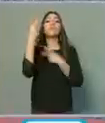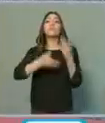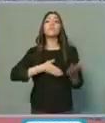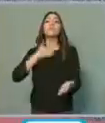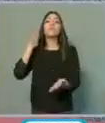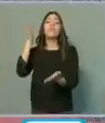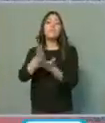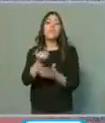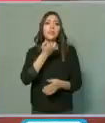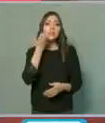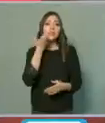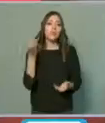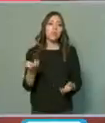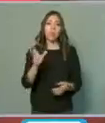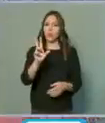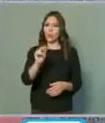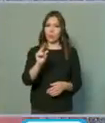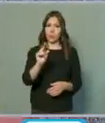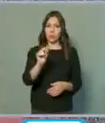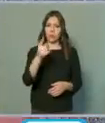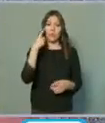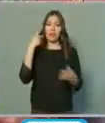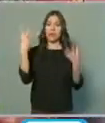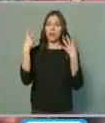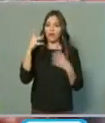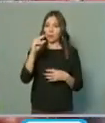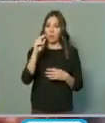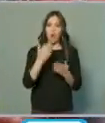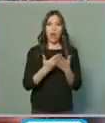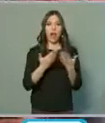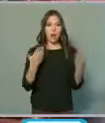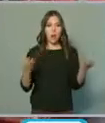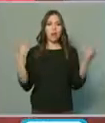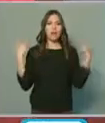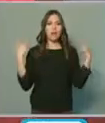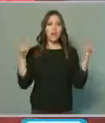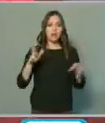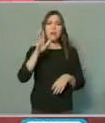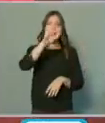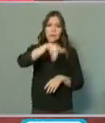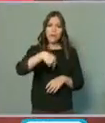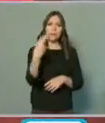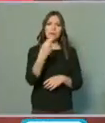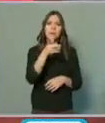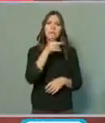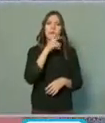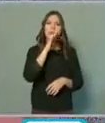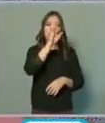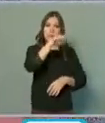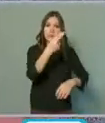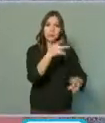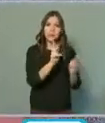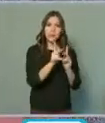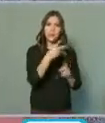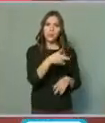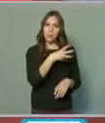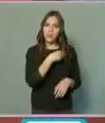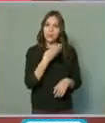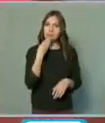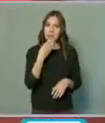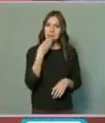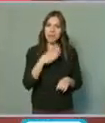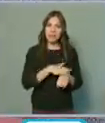No, ahora tenemos que construir una relación en donde el maestro pueda decirle también al padre de familia, oye, tu hijo va muy bien,